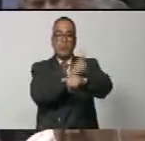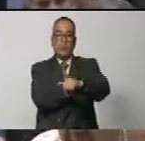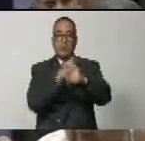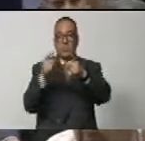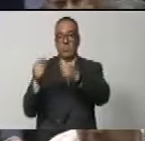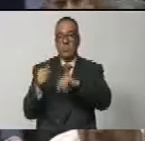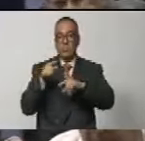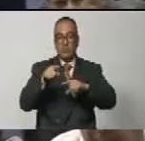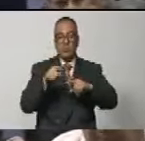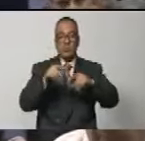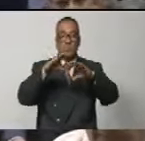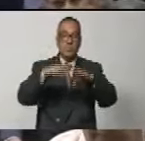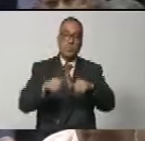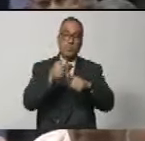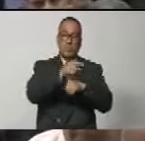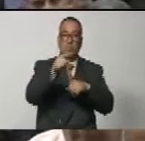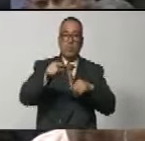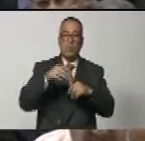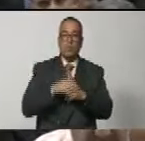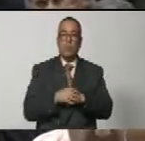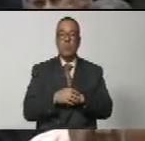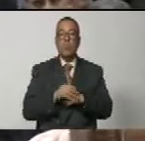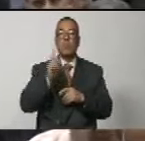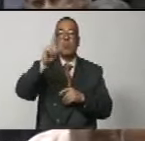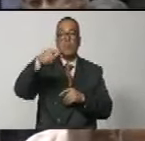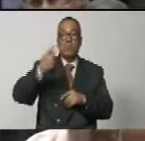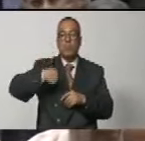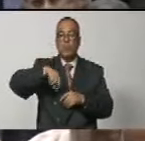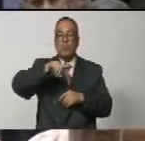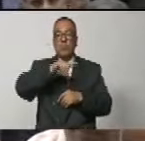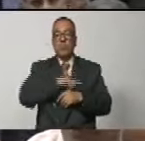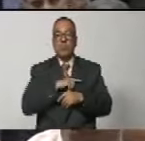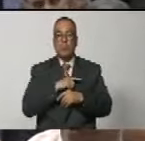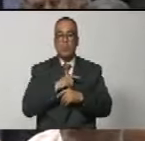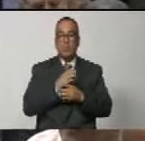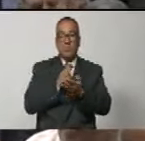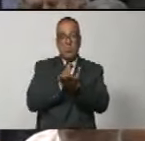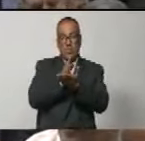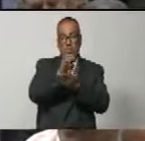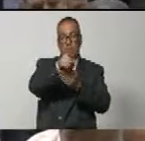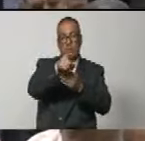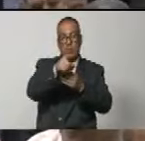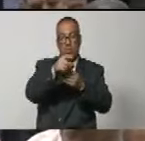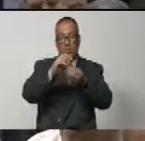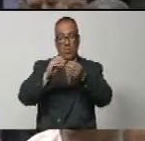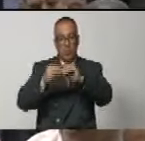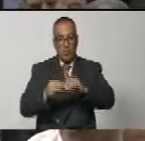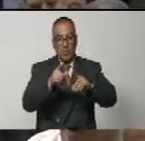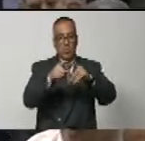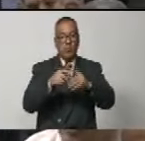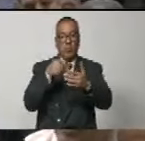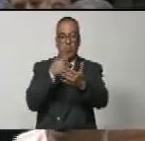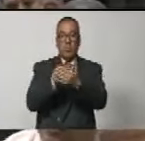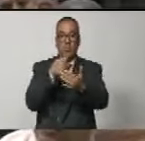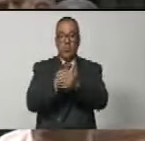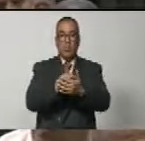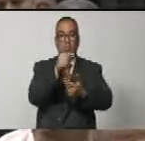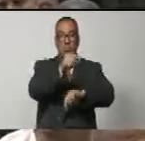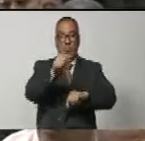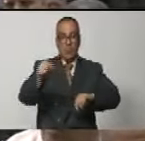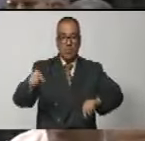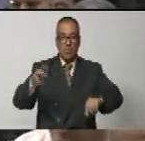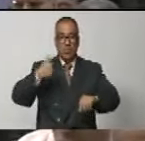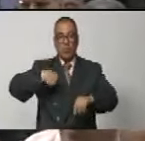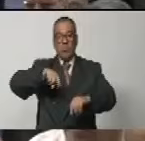adquisitivo. Y si rescatamos el poder adquisitivo, también nosotros vamos orientados en la recuperación del salario real